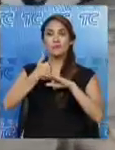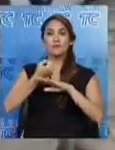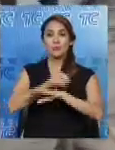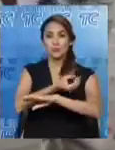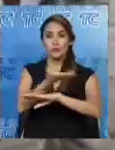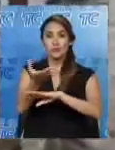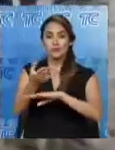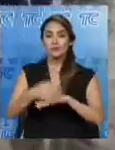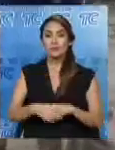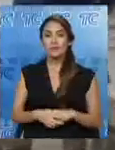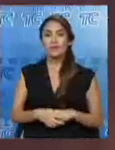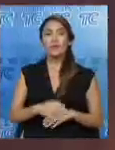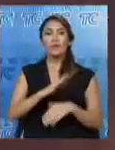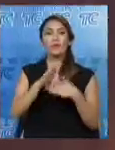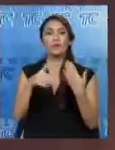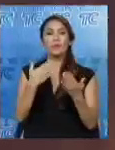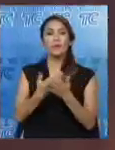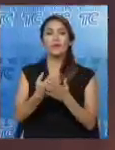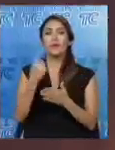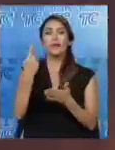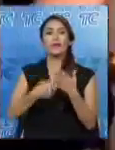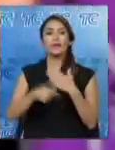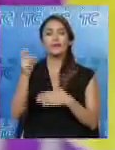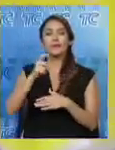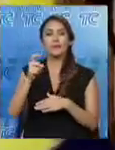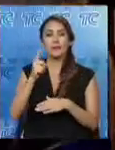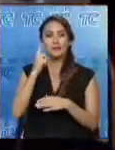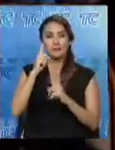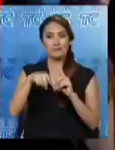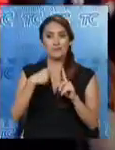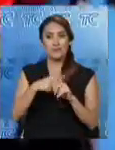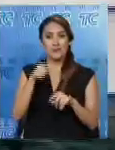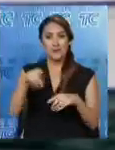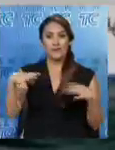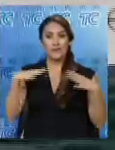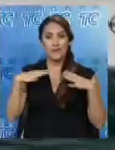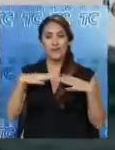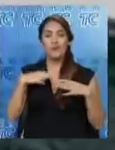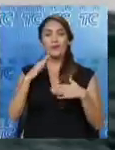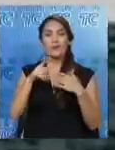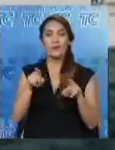turistas tomar todas las medidas necesarias a fin de hacer de este feriado una fiesta.